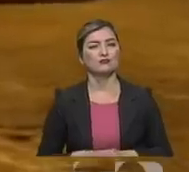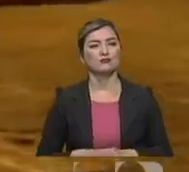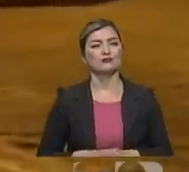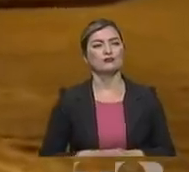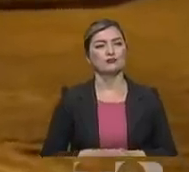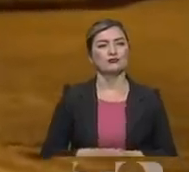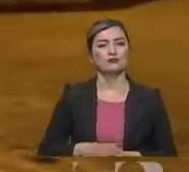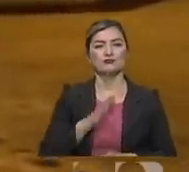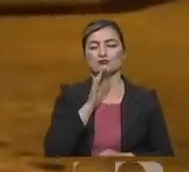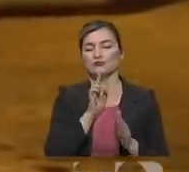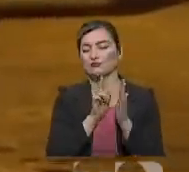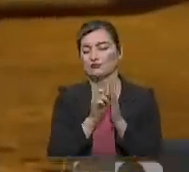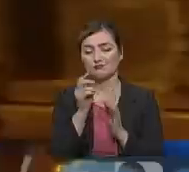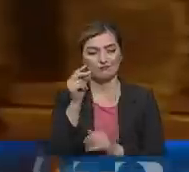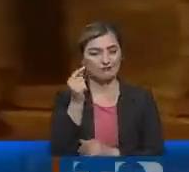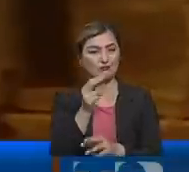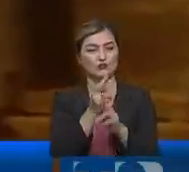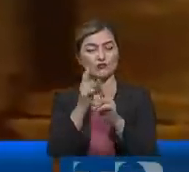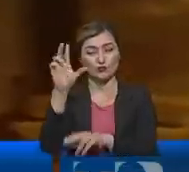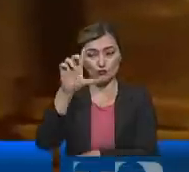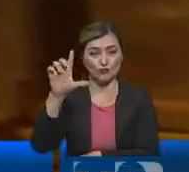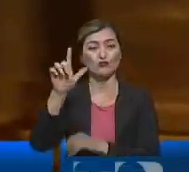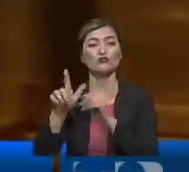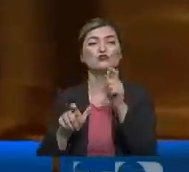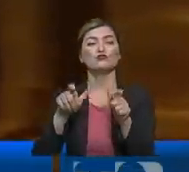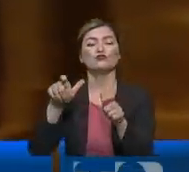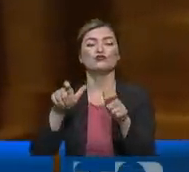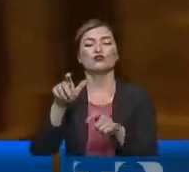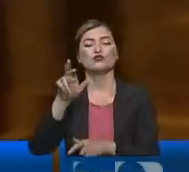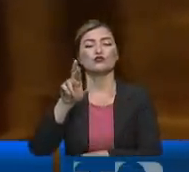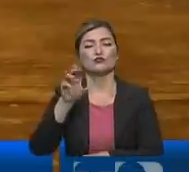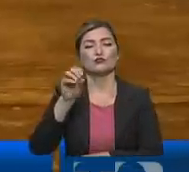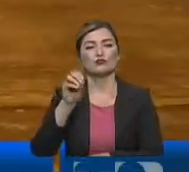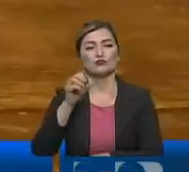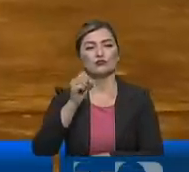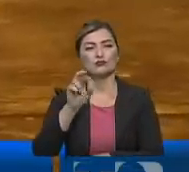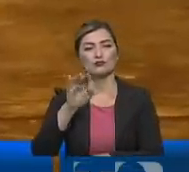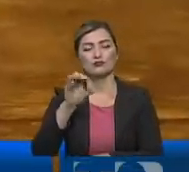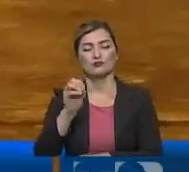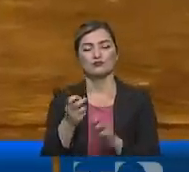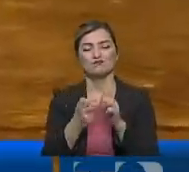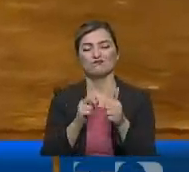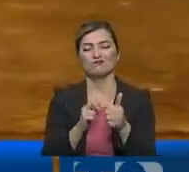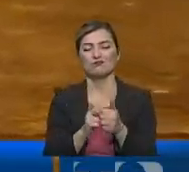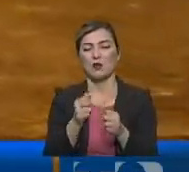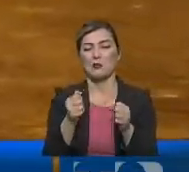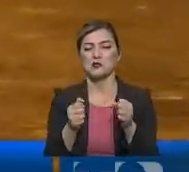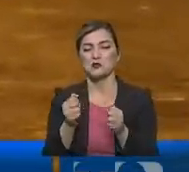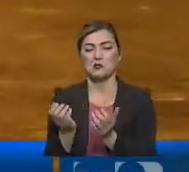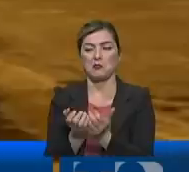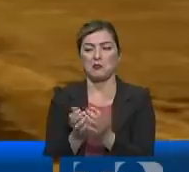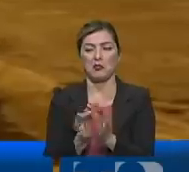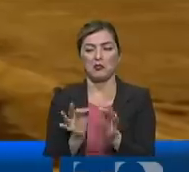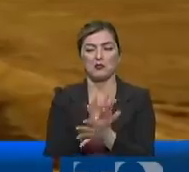Sus denuncias tienen respuesta inmediata. El lunes, los vecinos del sector del Rosario, en el norte de Quito, reportaron problemas con la recolección de basura.